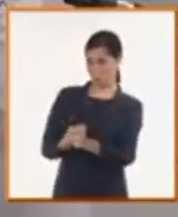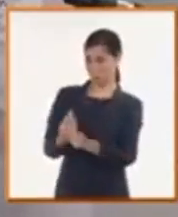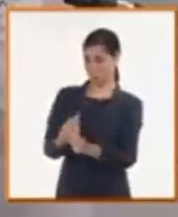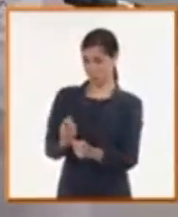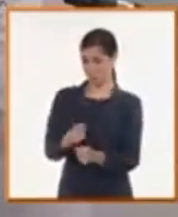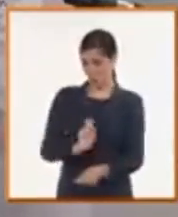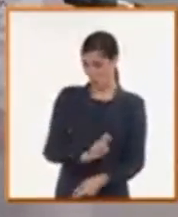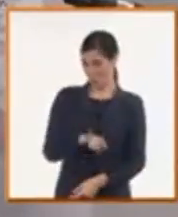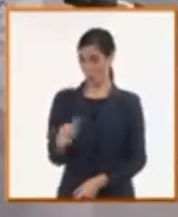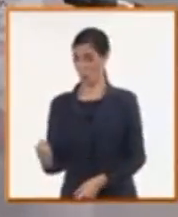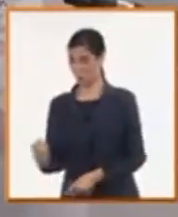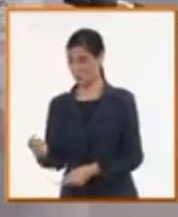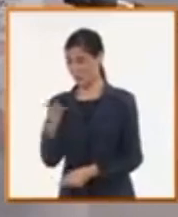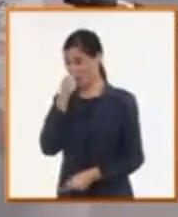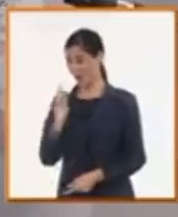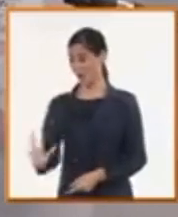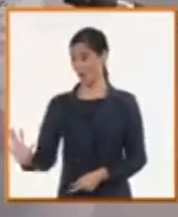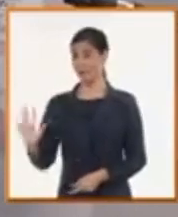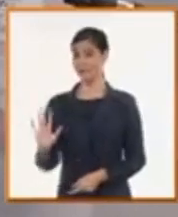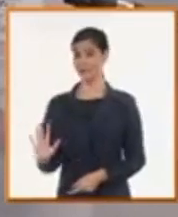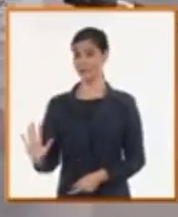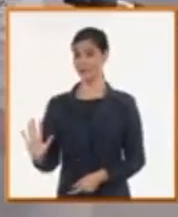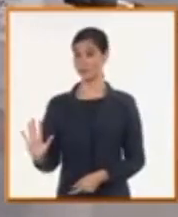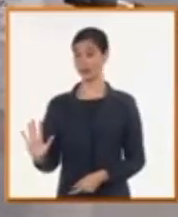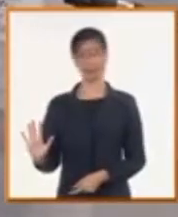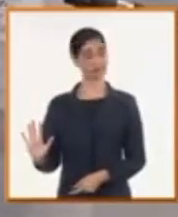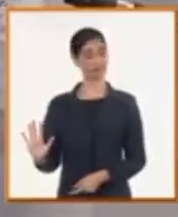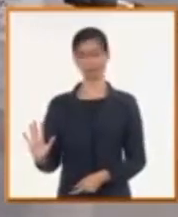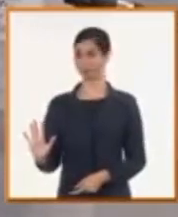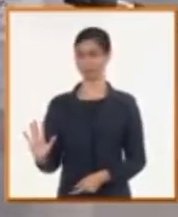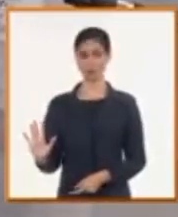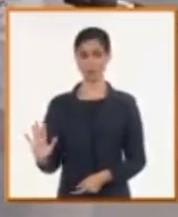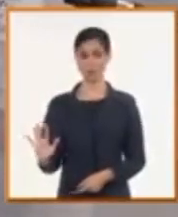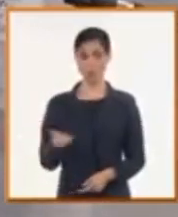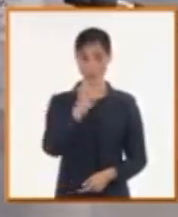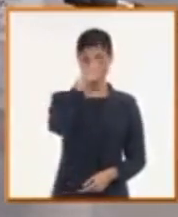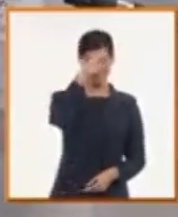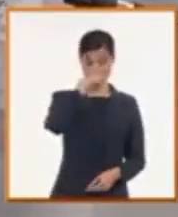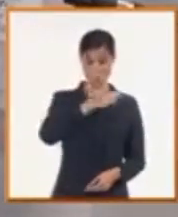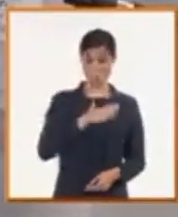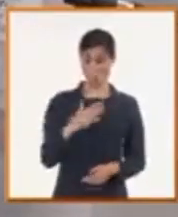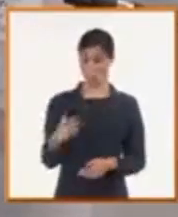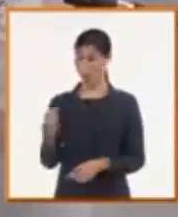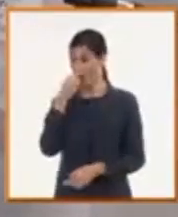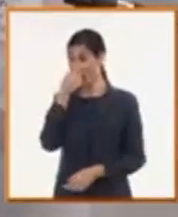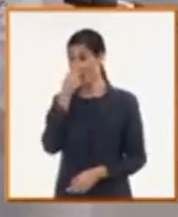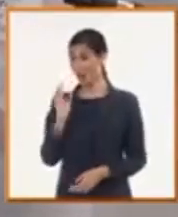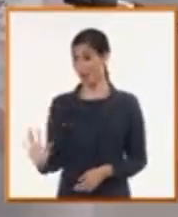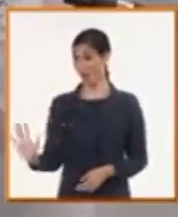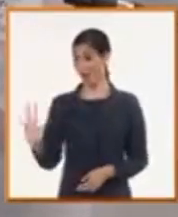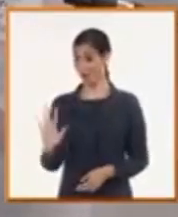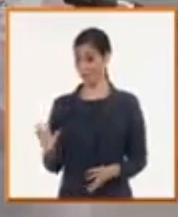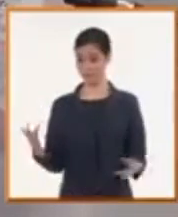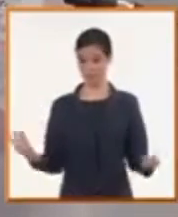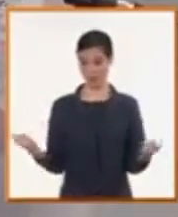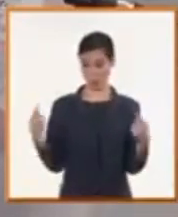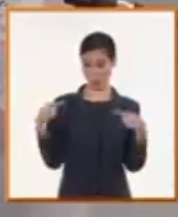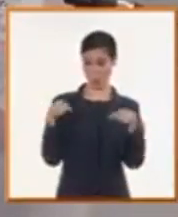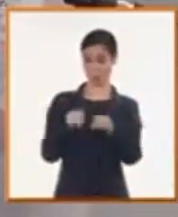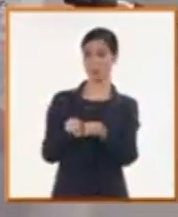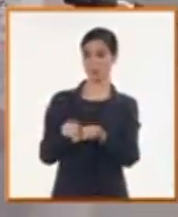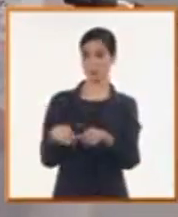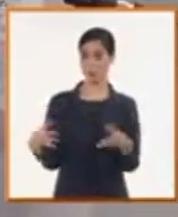africanos y cubanos, porque no solo fueron angolanos, también está Namibia, está la SWAPO. Ahora, él quería hacer una